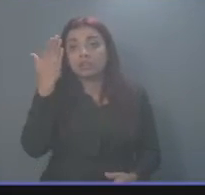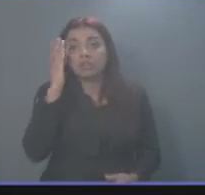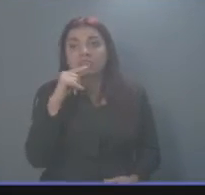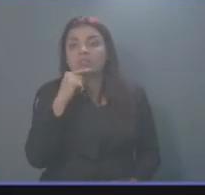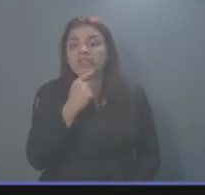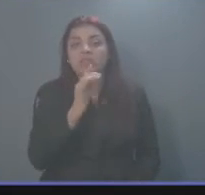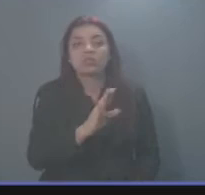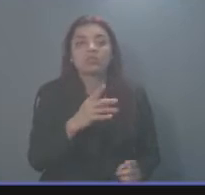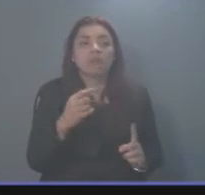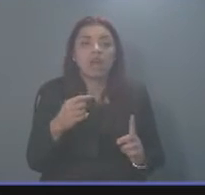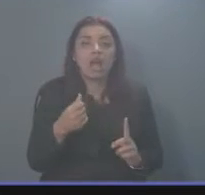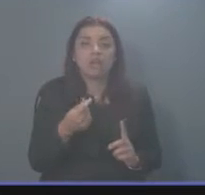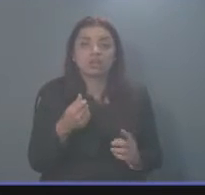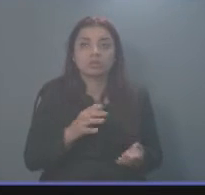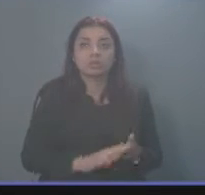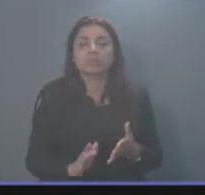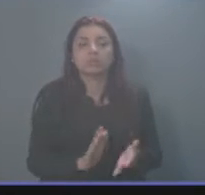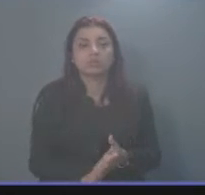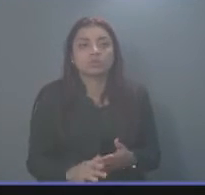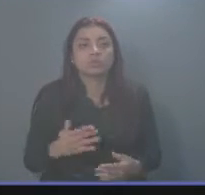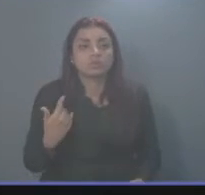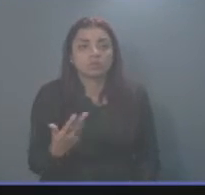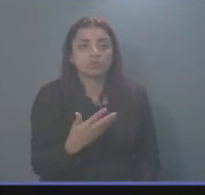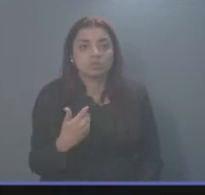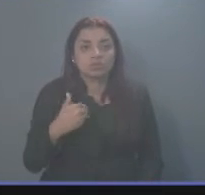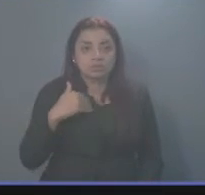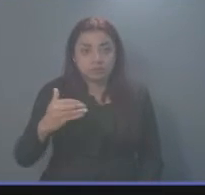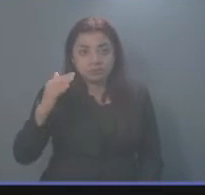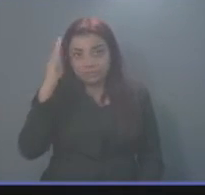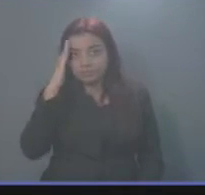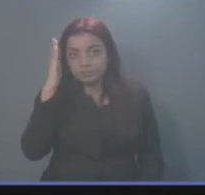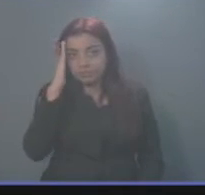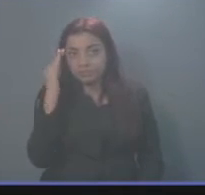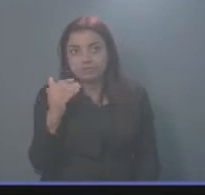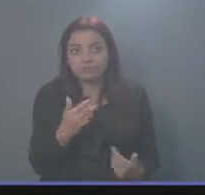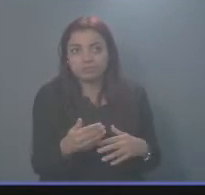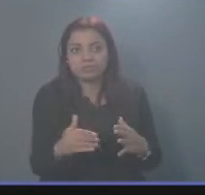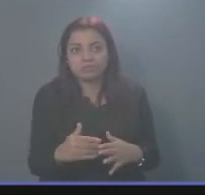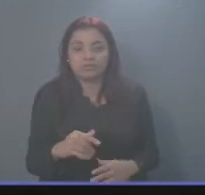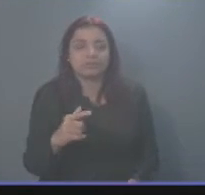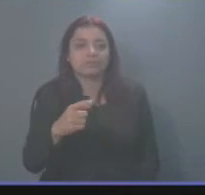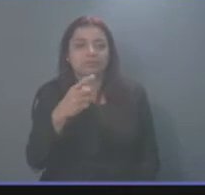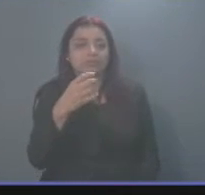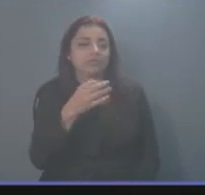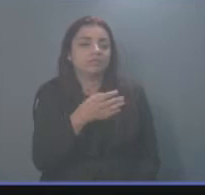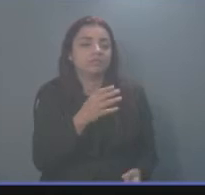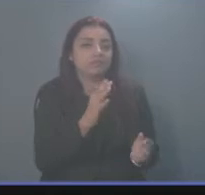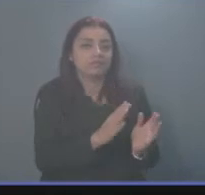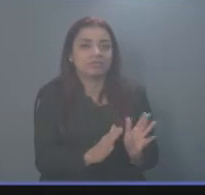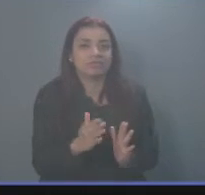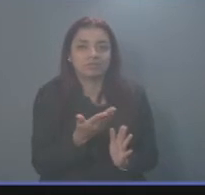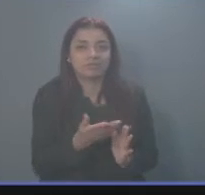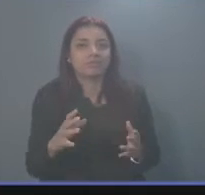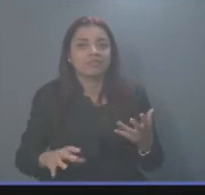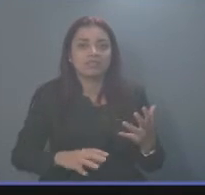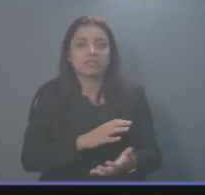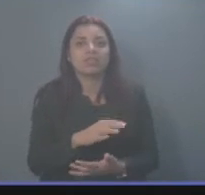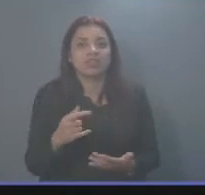gastos. Y todos sabemos las diferentes disciplinas del deporte que tienen muchas